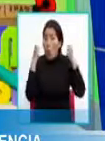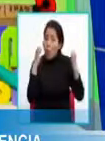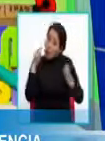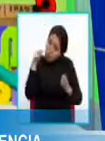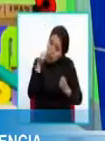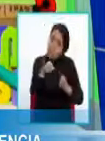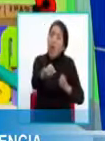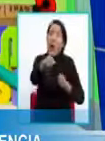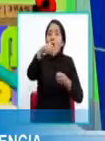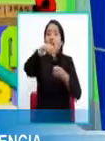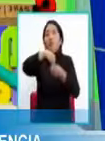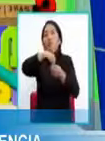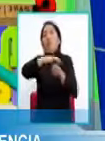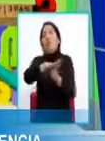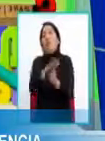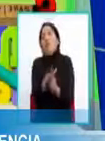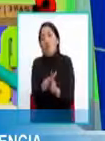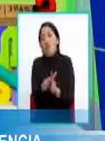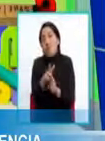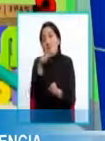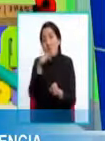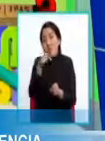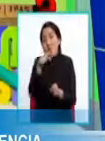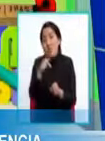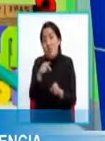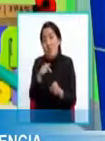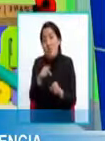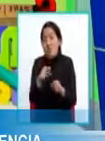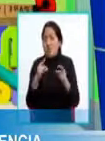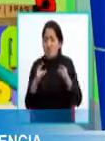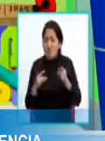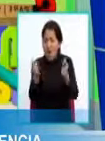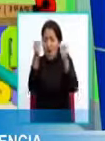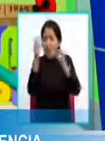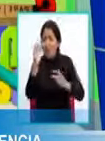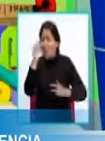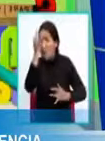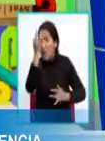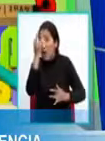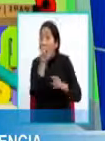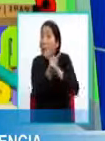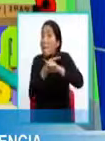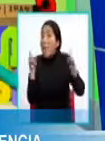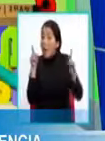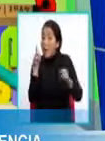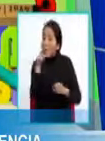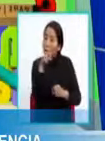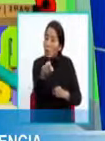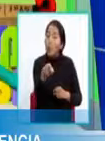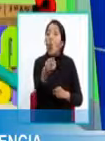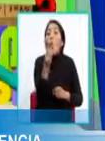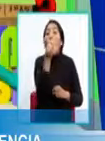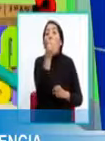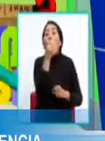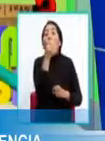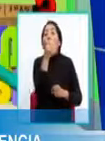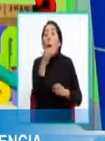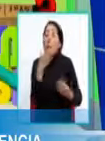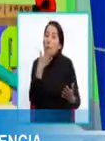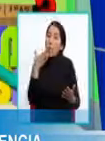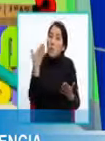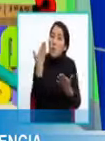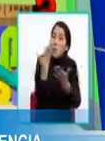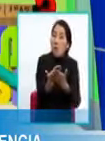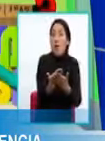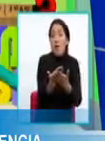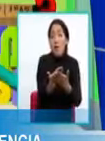tarde y hayamos perdido unos dos o tres años en aprender a enseñarles a los chicos y chicas